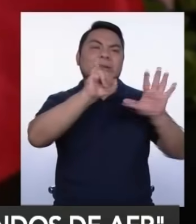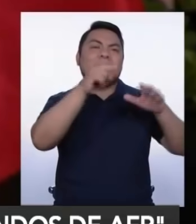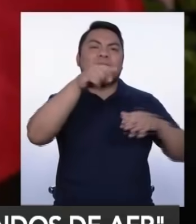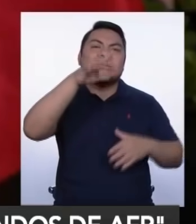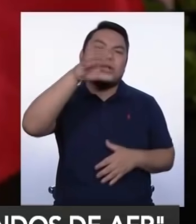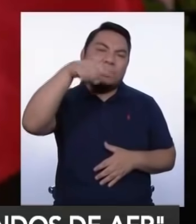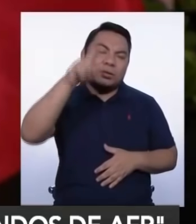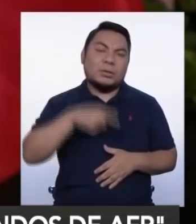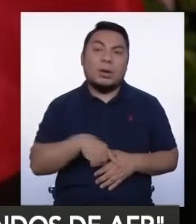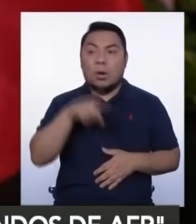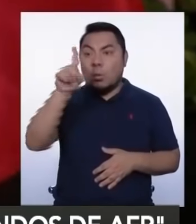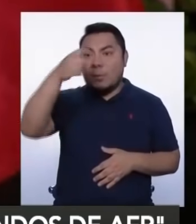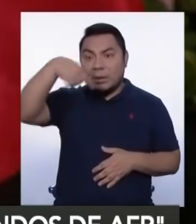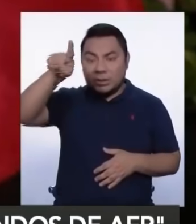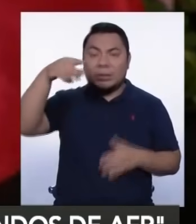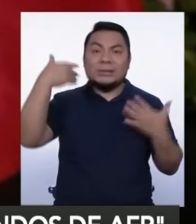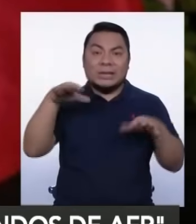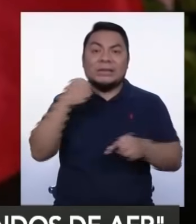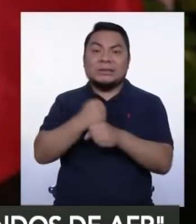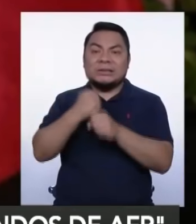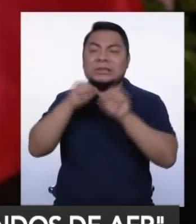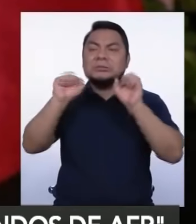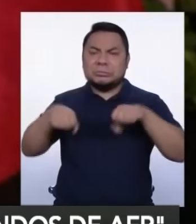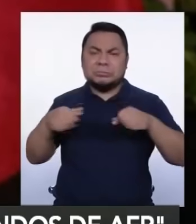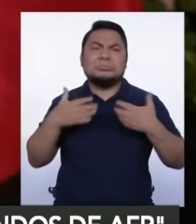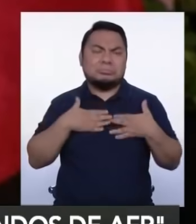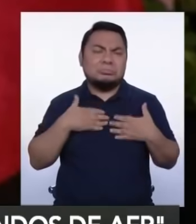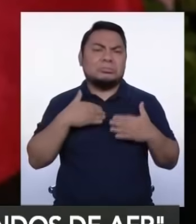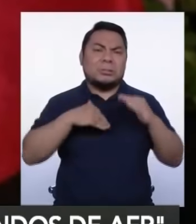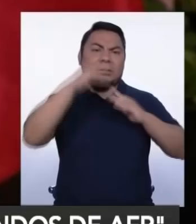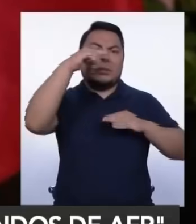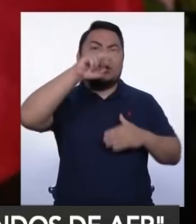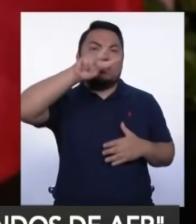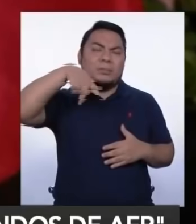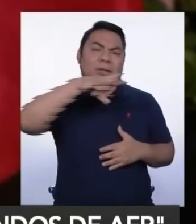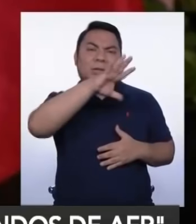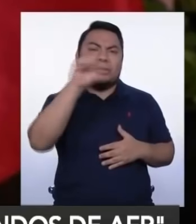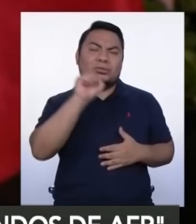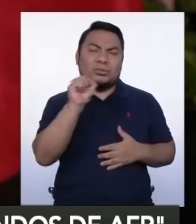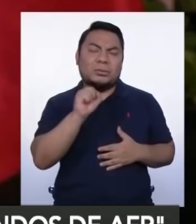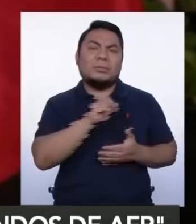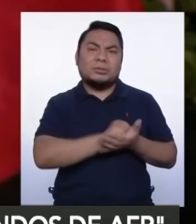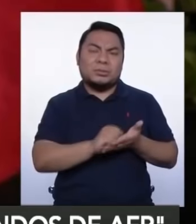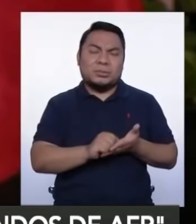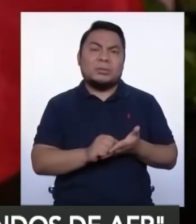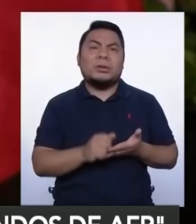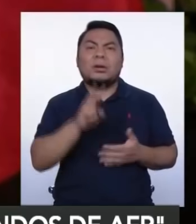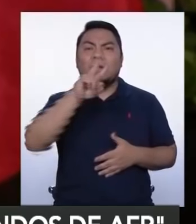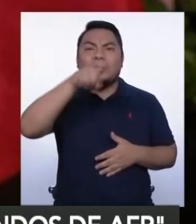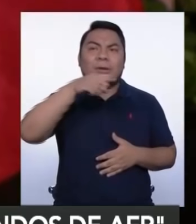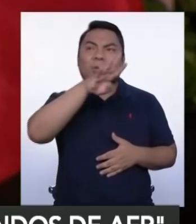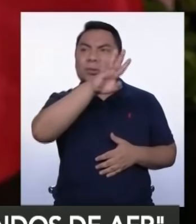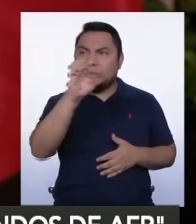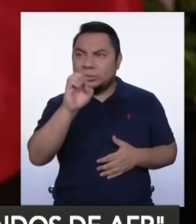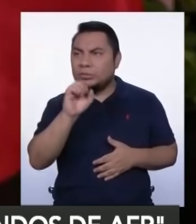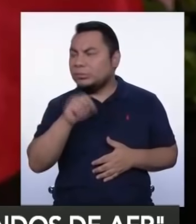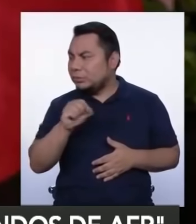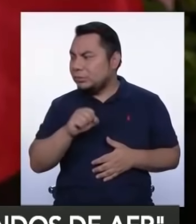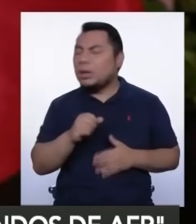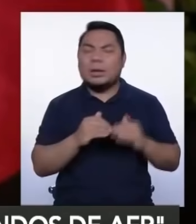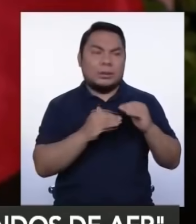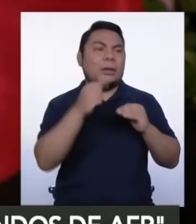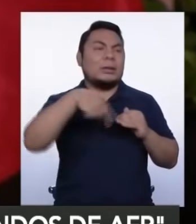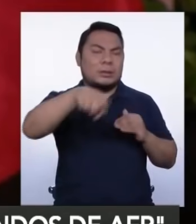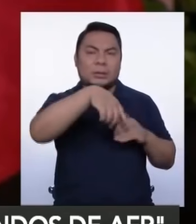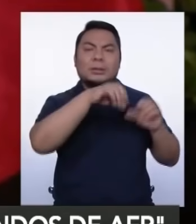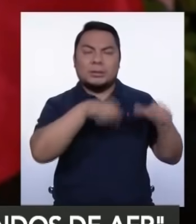Entonces, 1 millón, que son los que están trabajando y que ganan más de 2.500 soles mensuales, o 2.400 soles mensuales, son